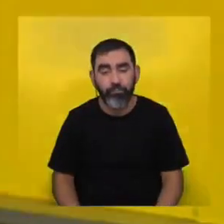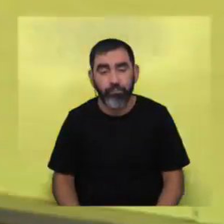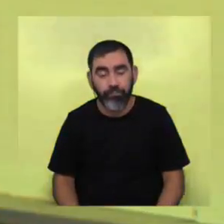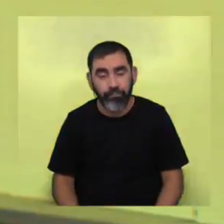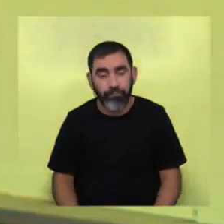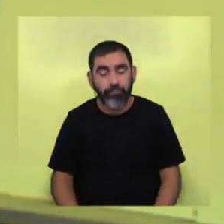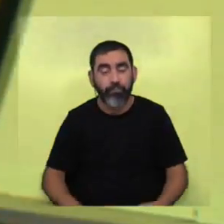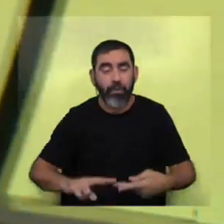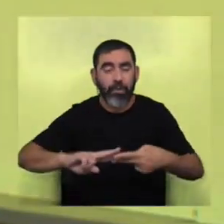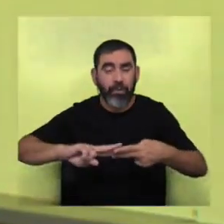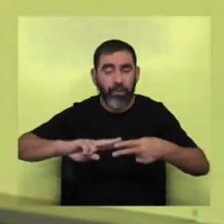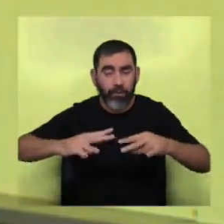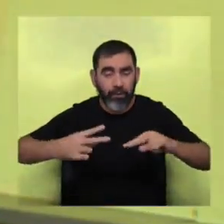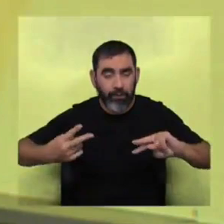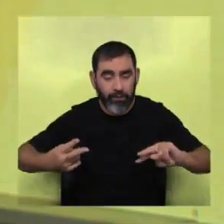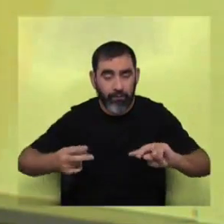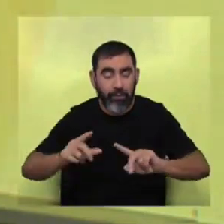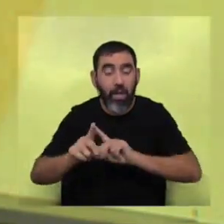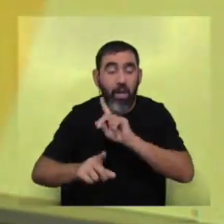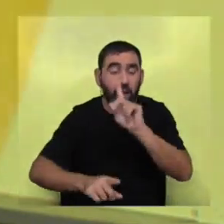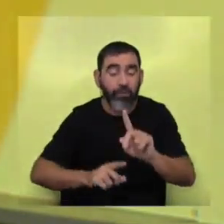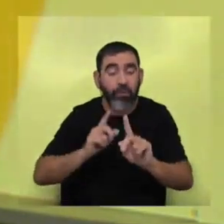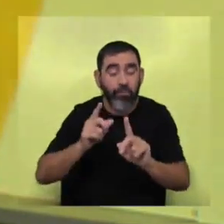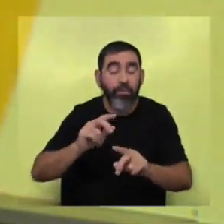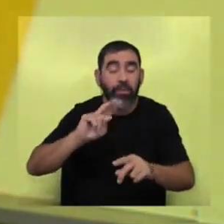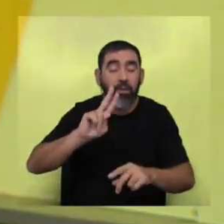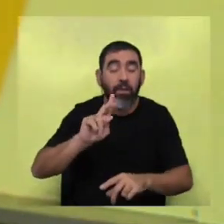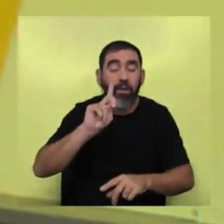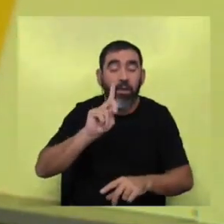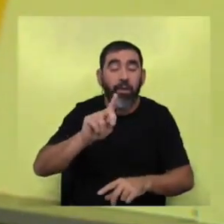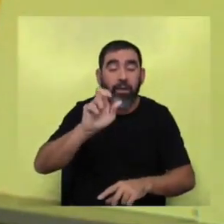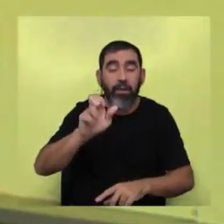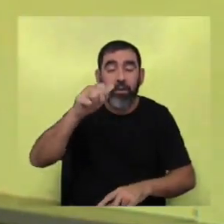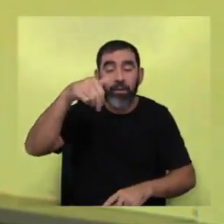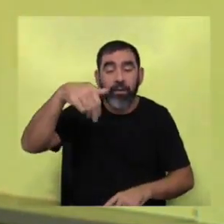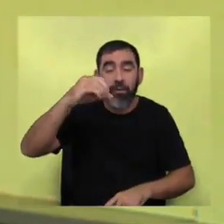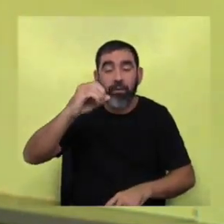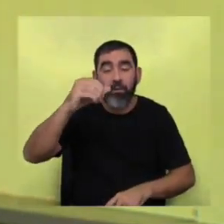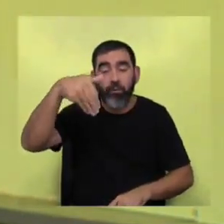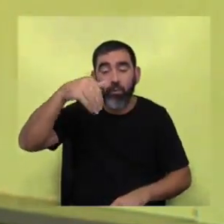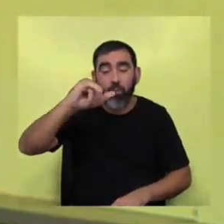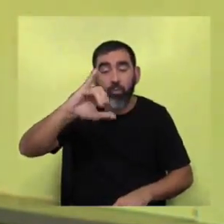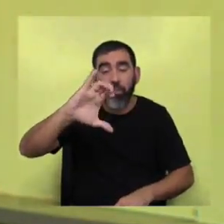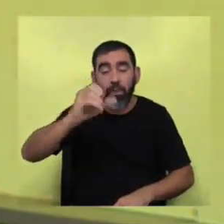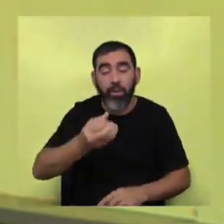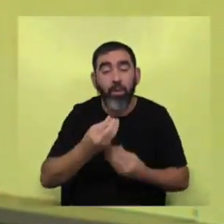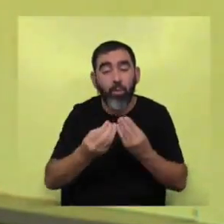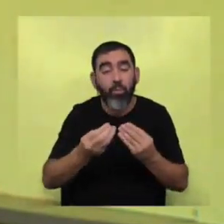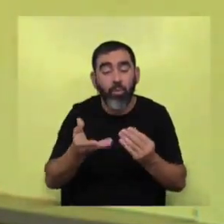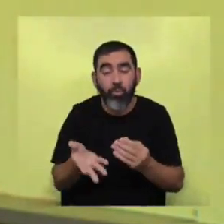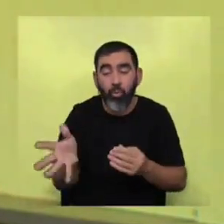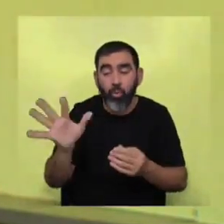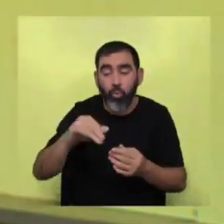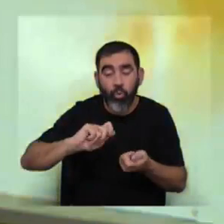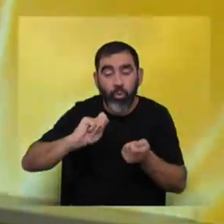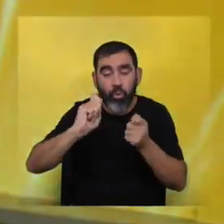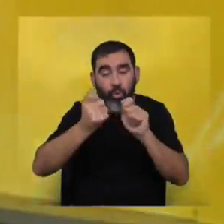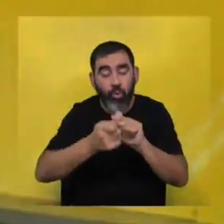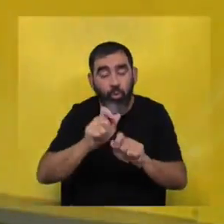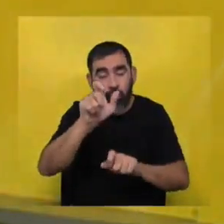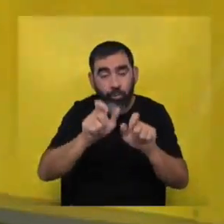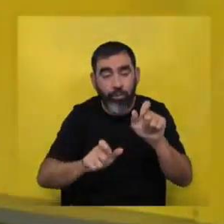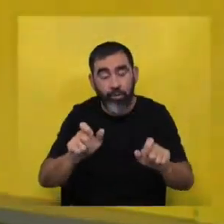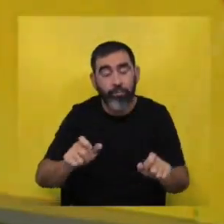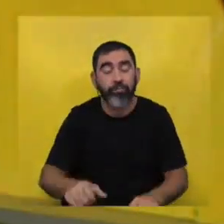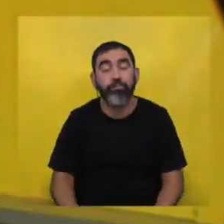la genética, en algunos casos también de genómica, y cómo esto ha impactado en nuestro día a día, en nuestra vida cotidiana, a niveles